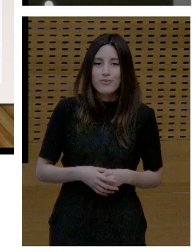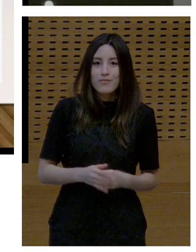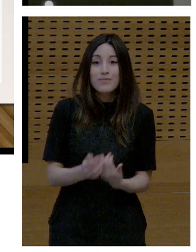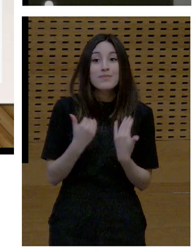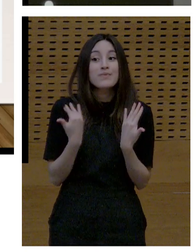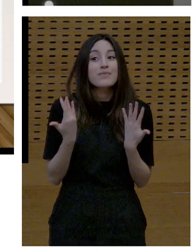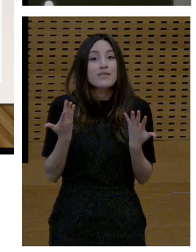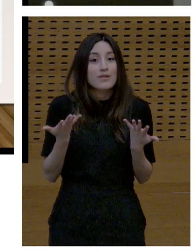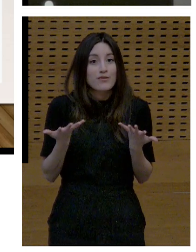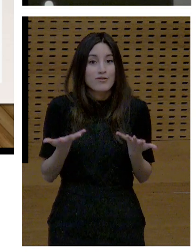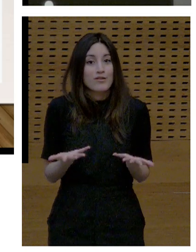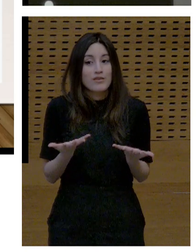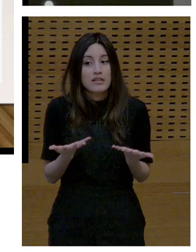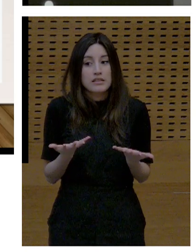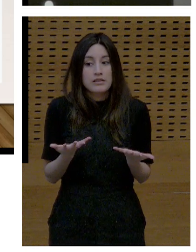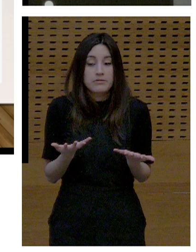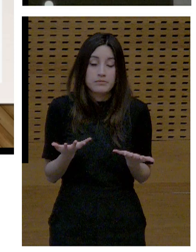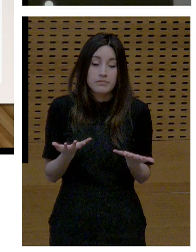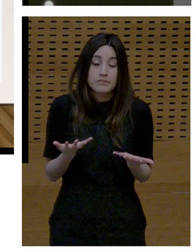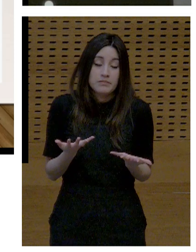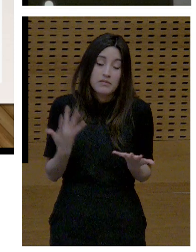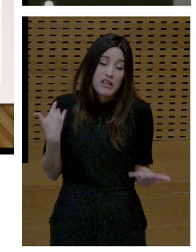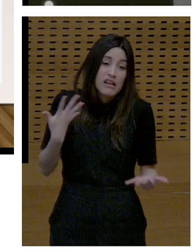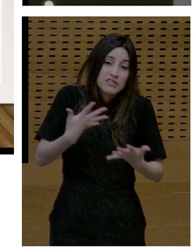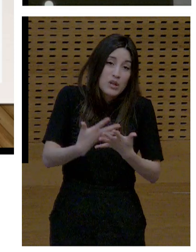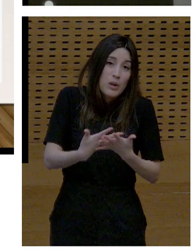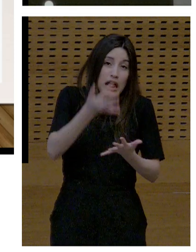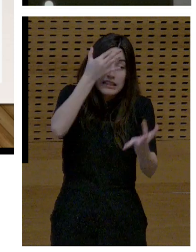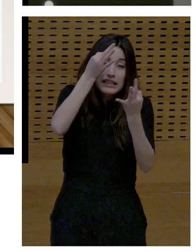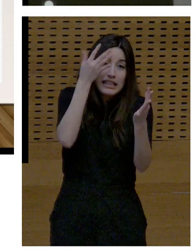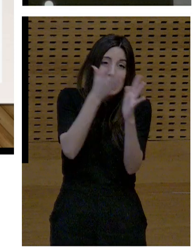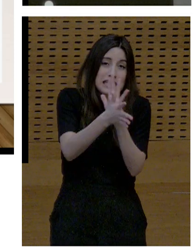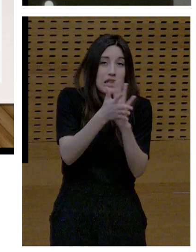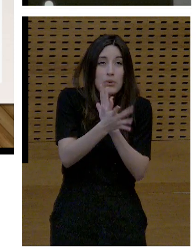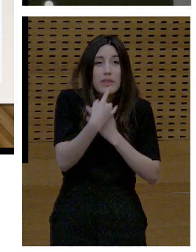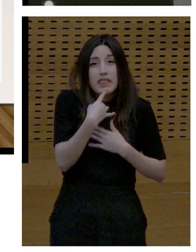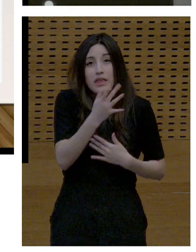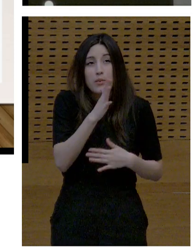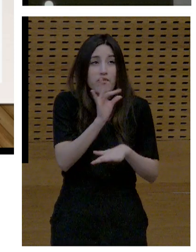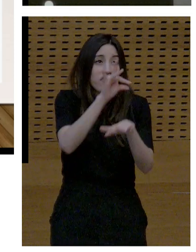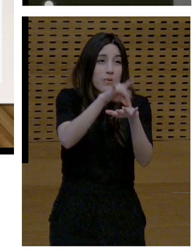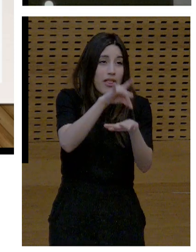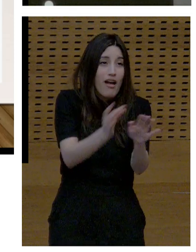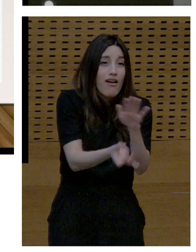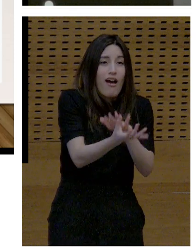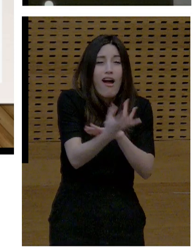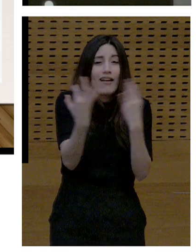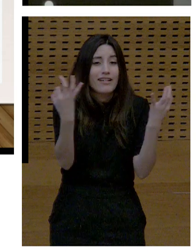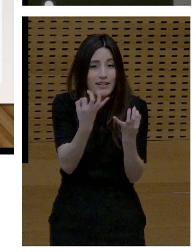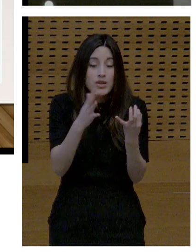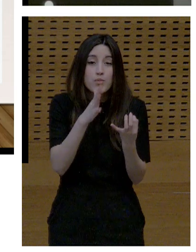lo que siempre se ha descrito como que se produce en la enfermedad es la pérdida de